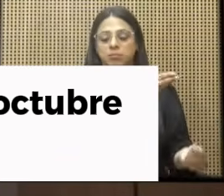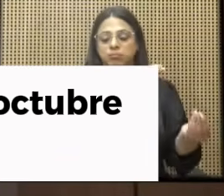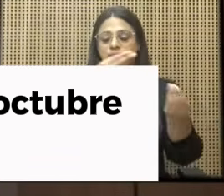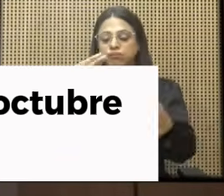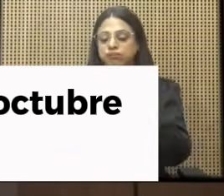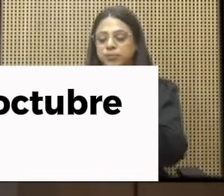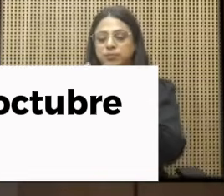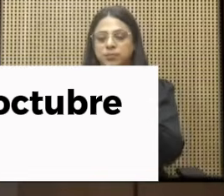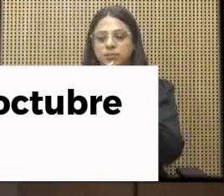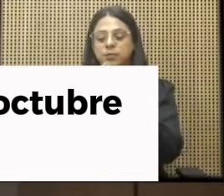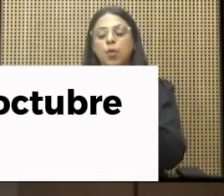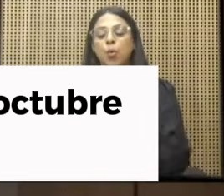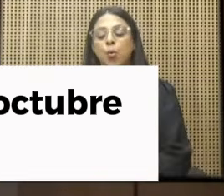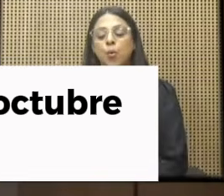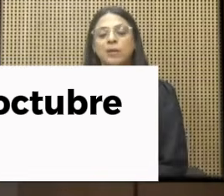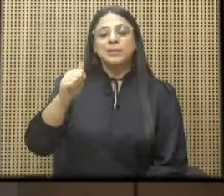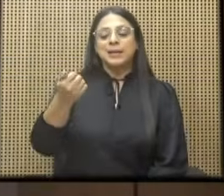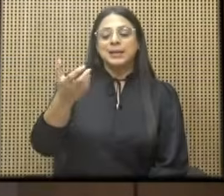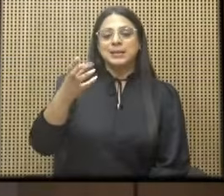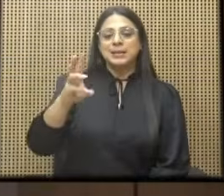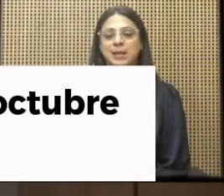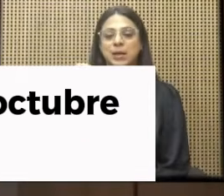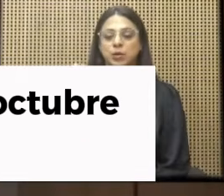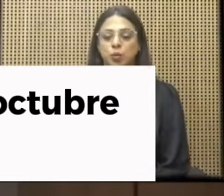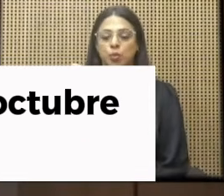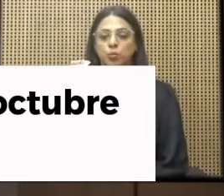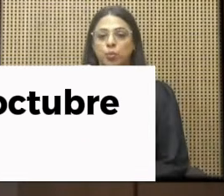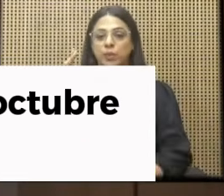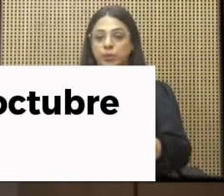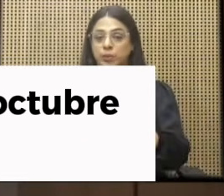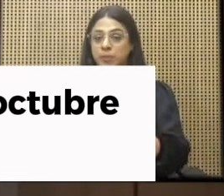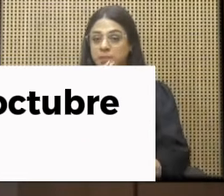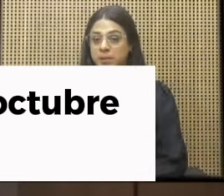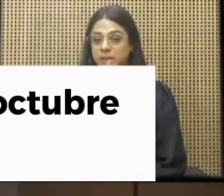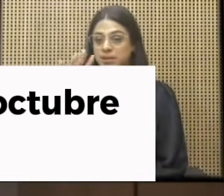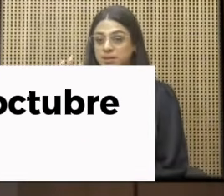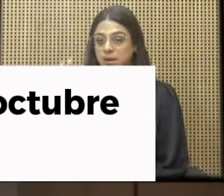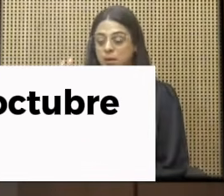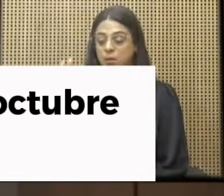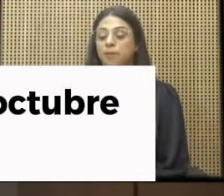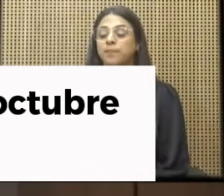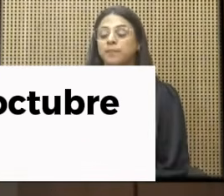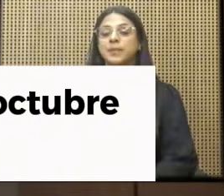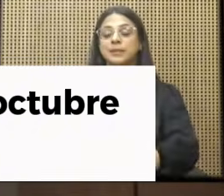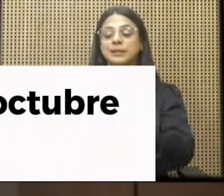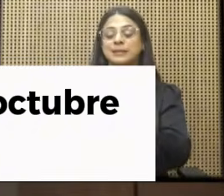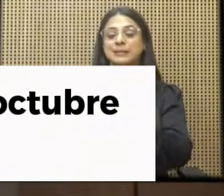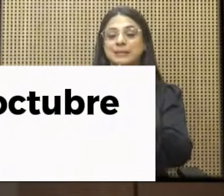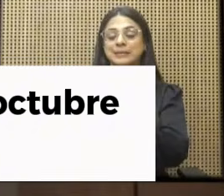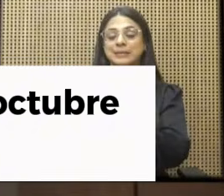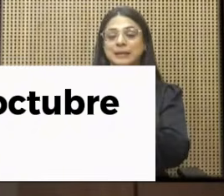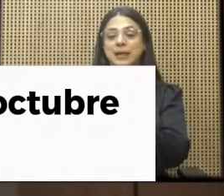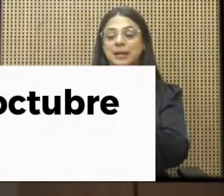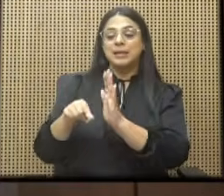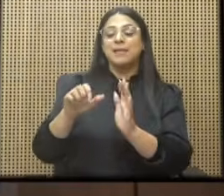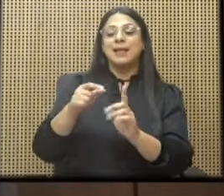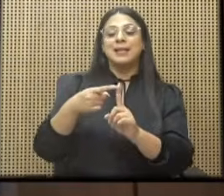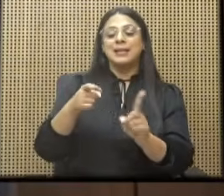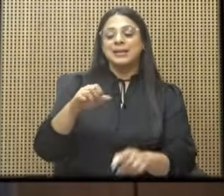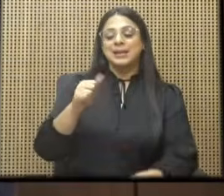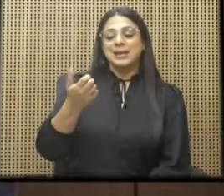el 16 de octubre del 25. La Asamblea Legislativa duró desde el 16 de octubre del